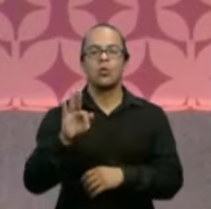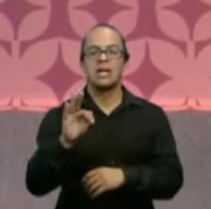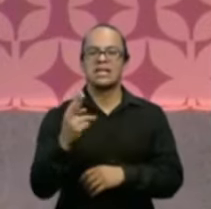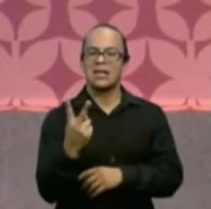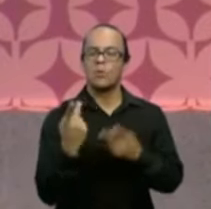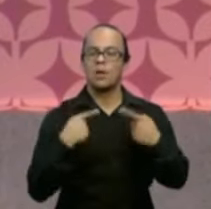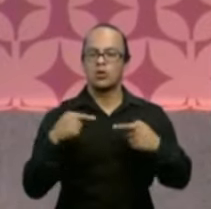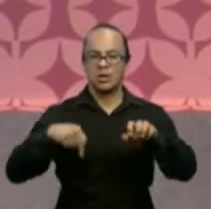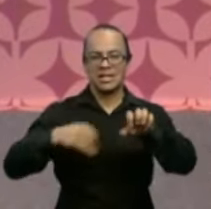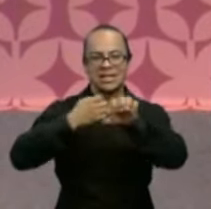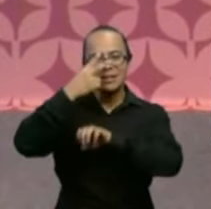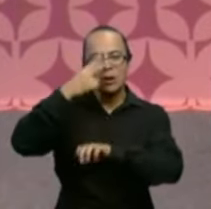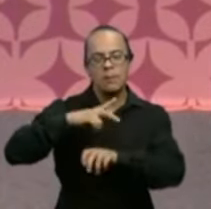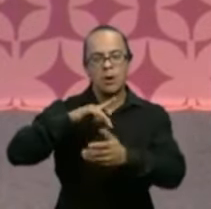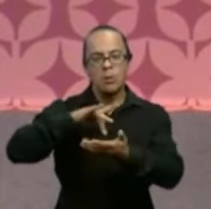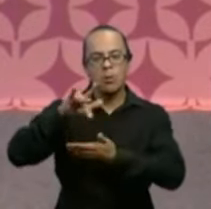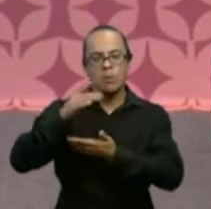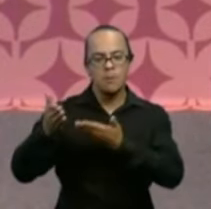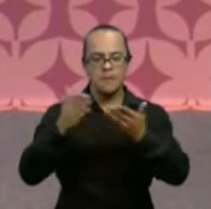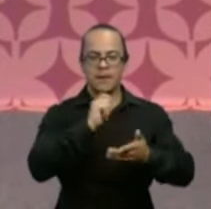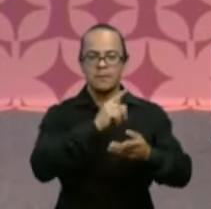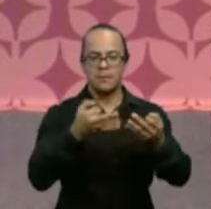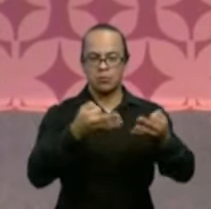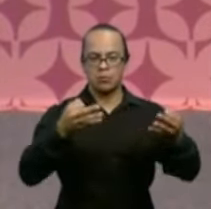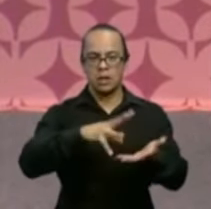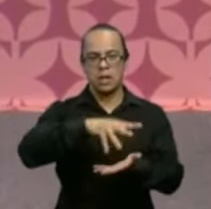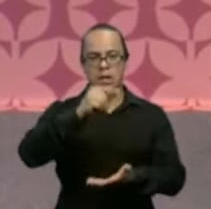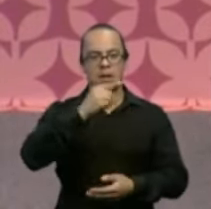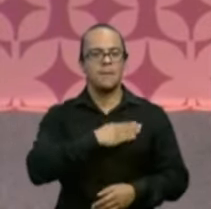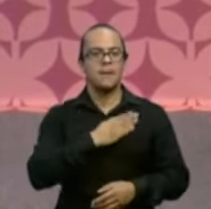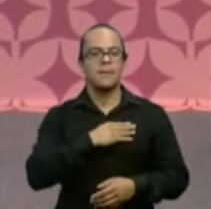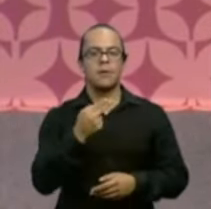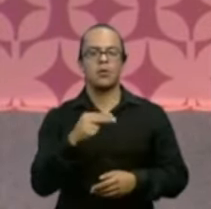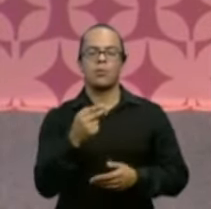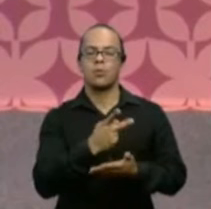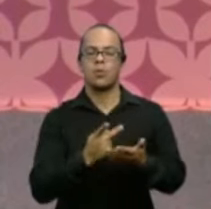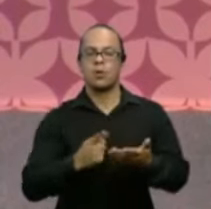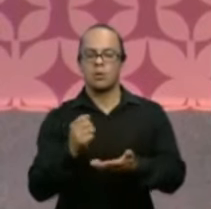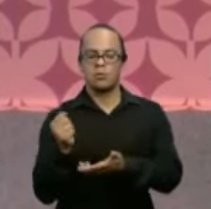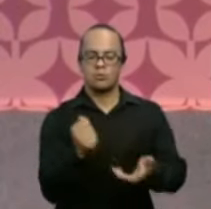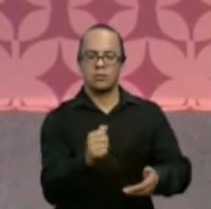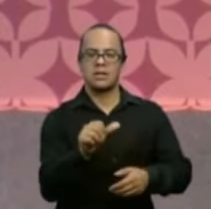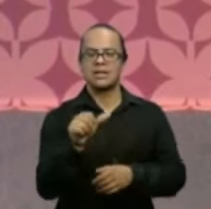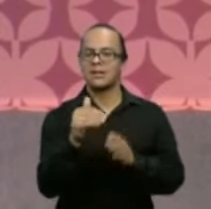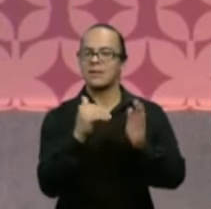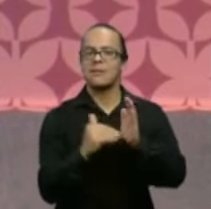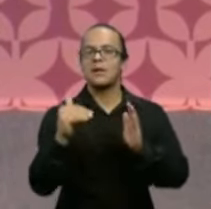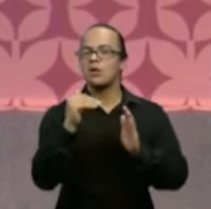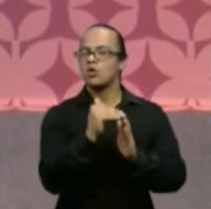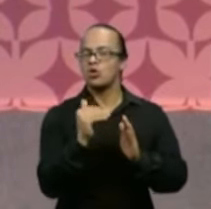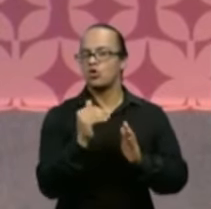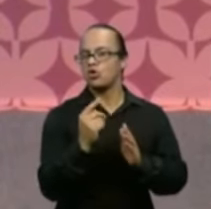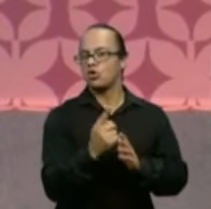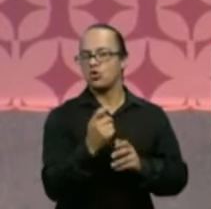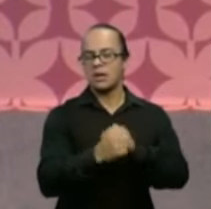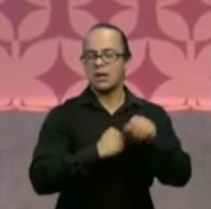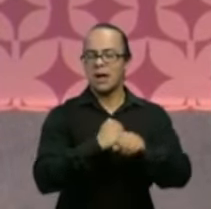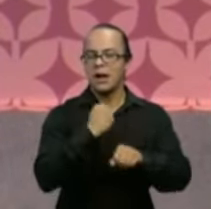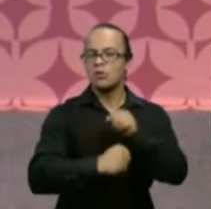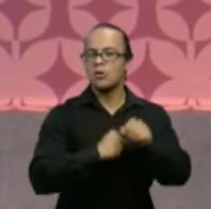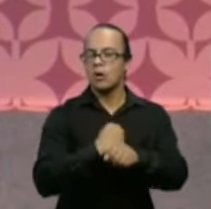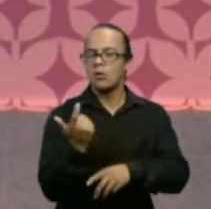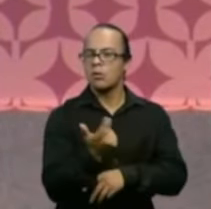168,942 mexiquenses, y fertilizante para el bienestar, con una inversión anual de 16 millones de pesos